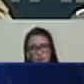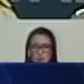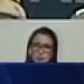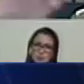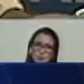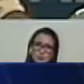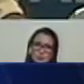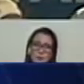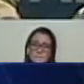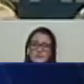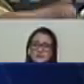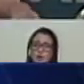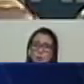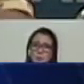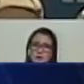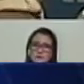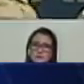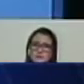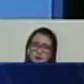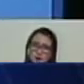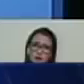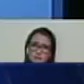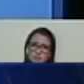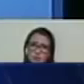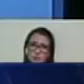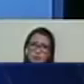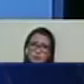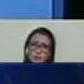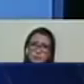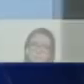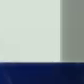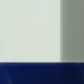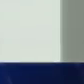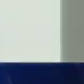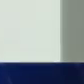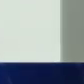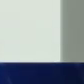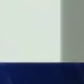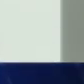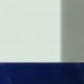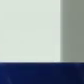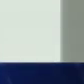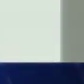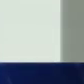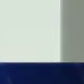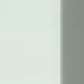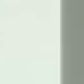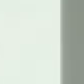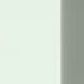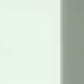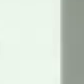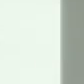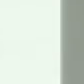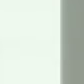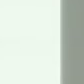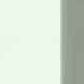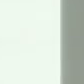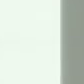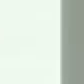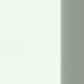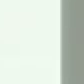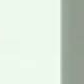Algunas cosas que queremos compartir con ustedes y poder decir la verdad. Y cuando digo decir la verdad,